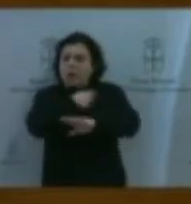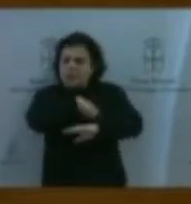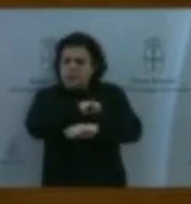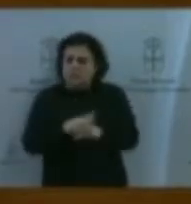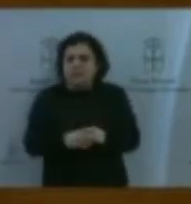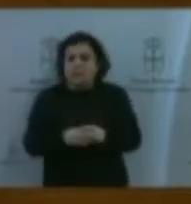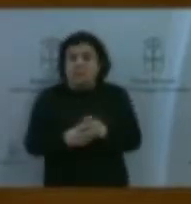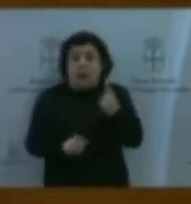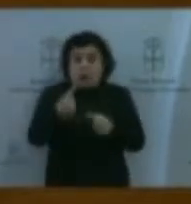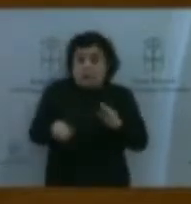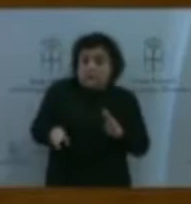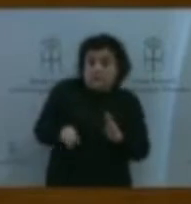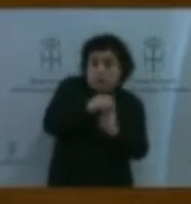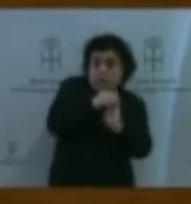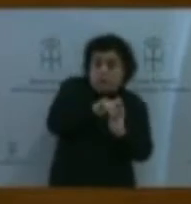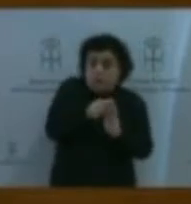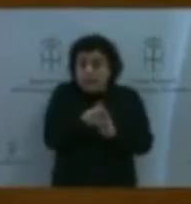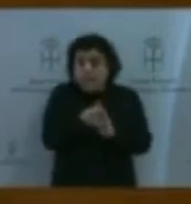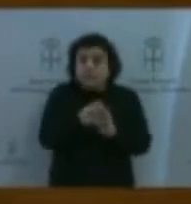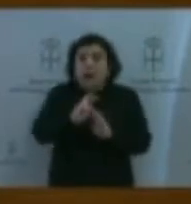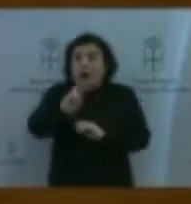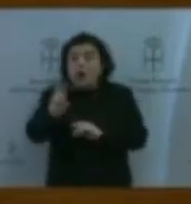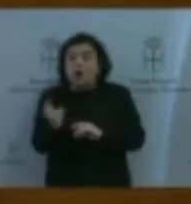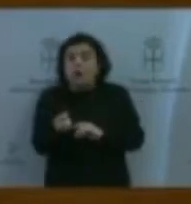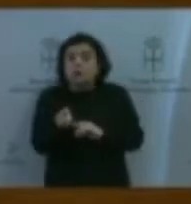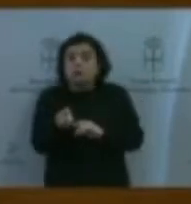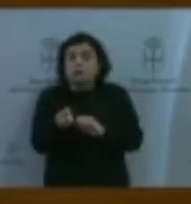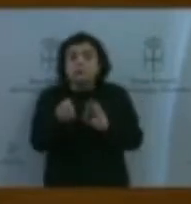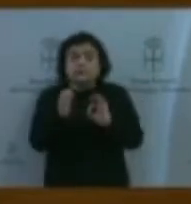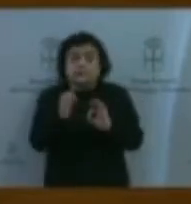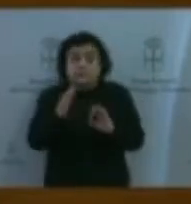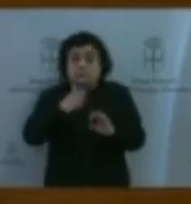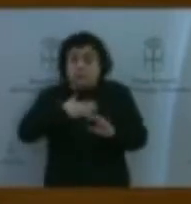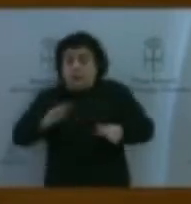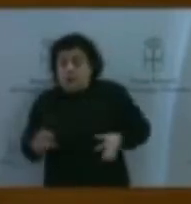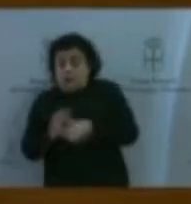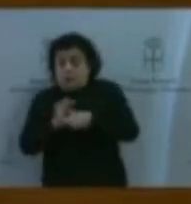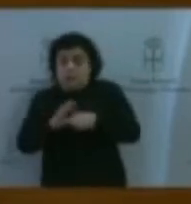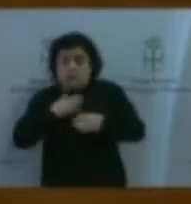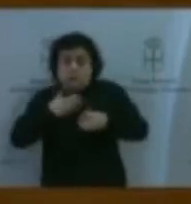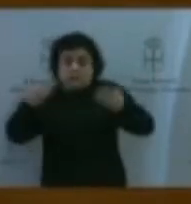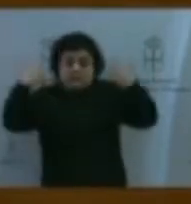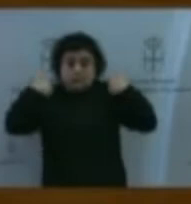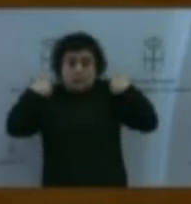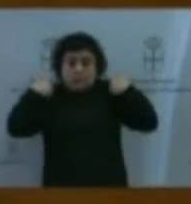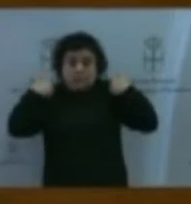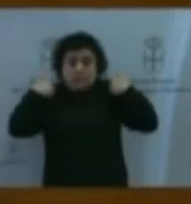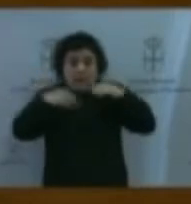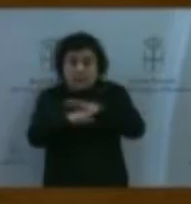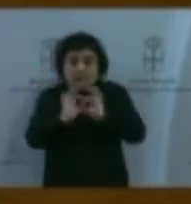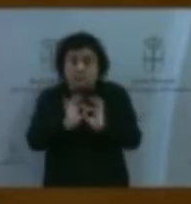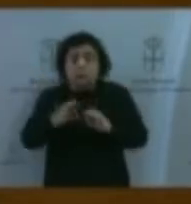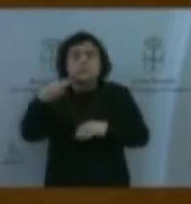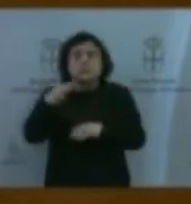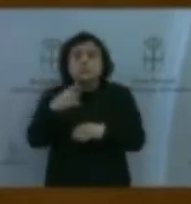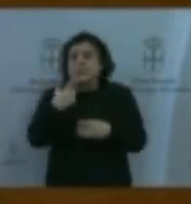otras llegarán donde nuestras competencias nos permitan acceder en exclusiva, pero un acuerdo de fondo, bajando a lo concreto